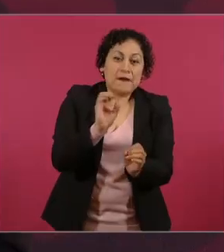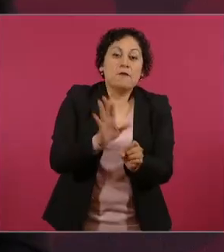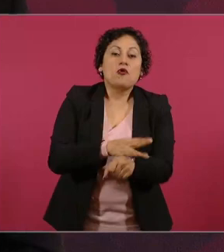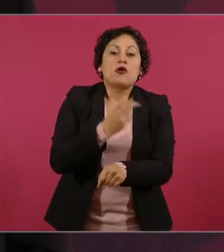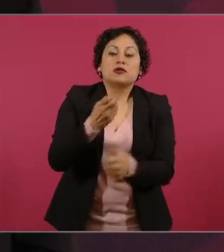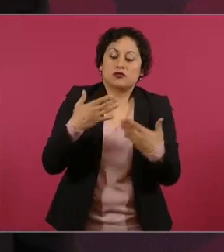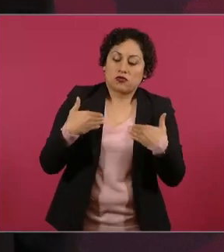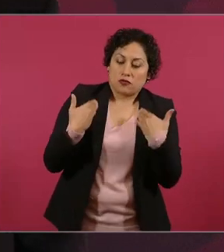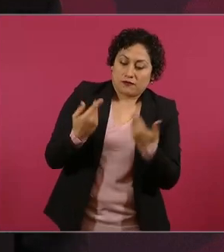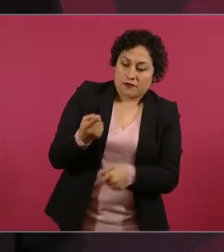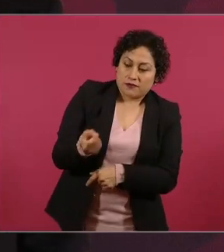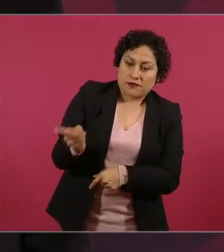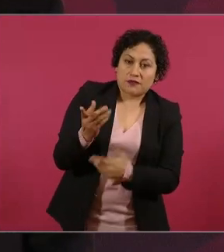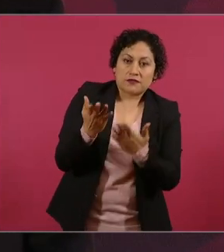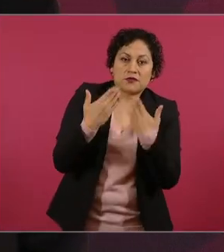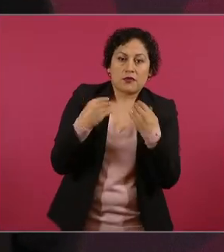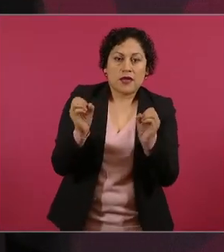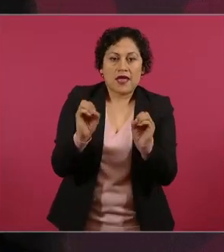es la grabación.